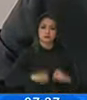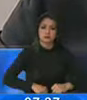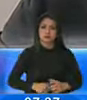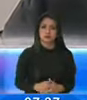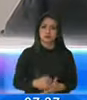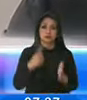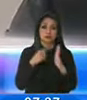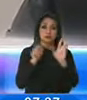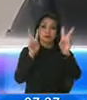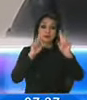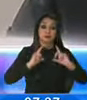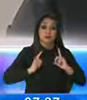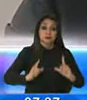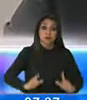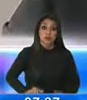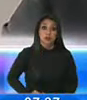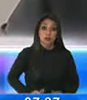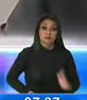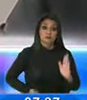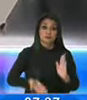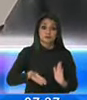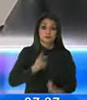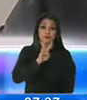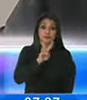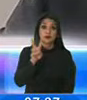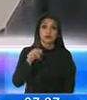de salud, un incremento hasta